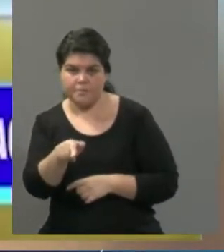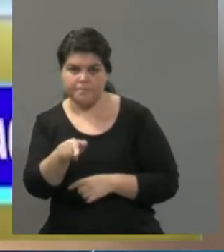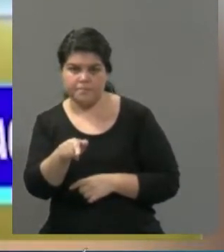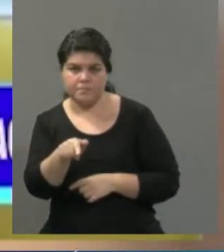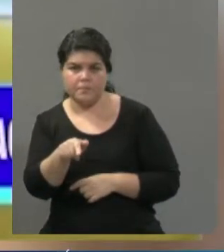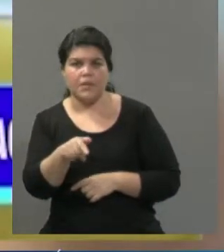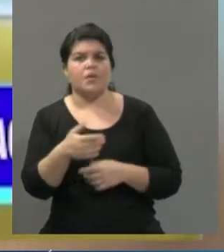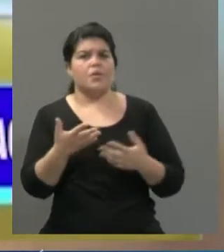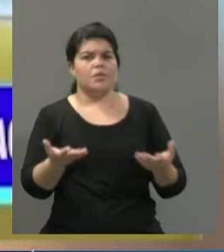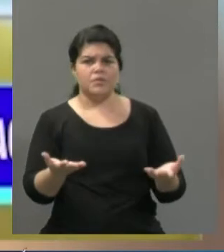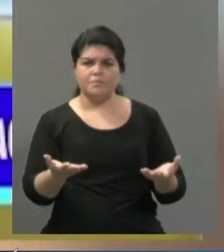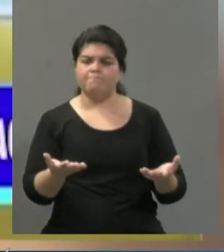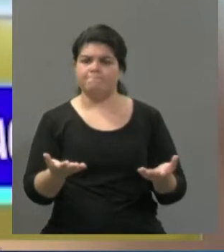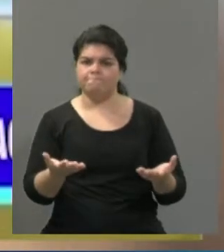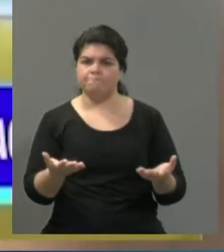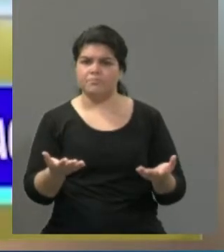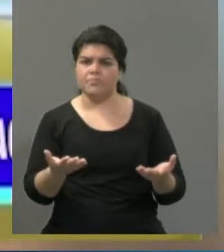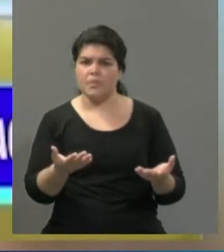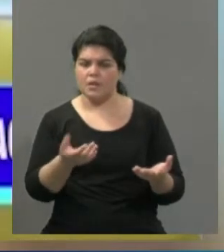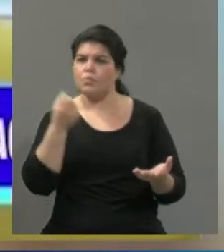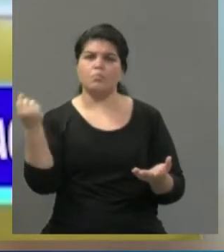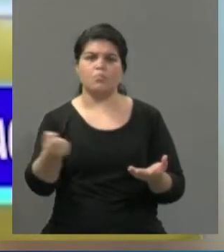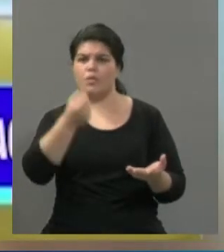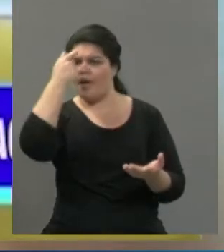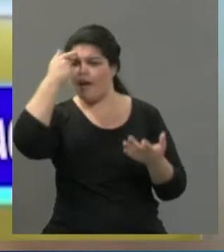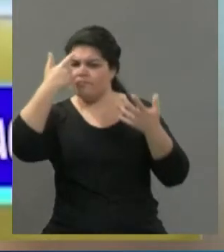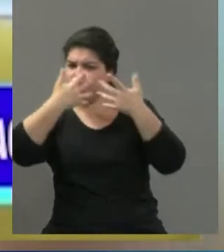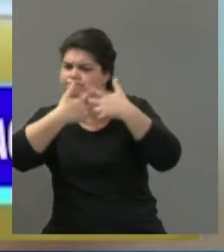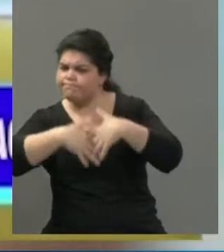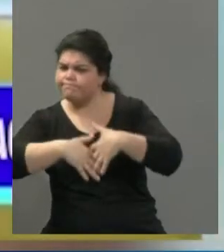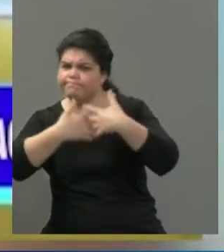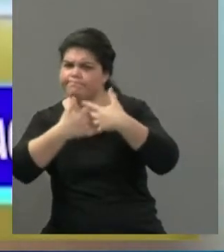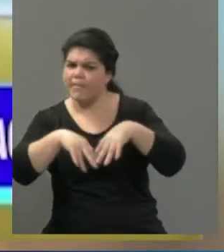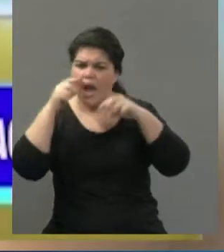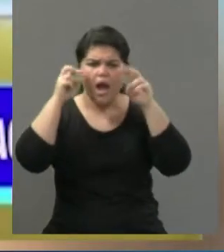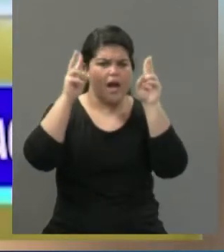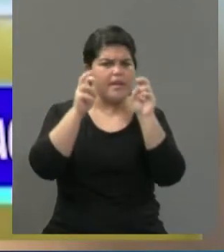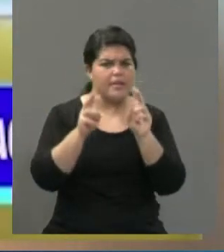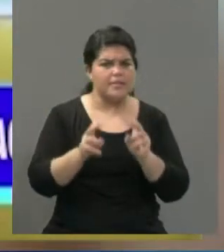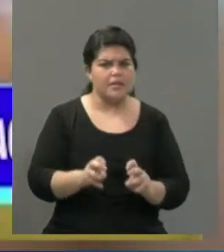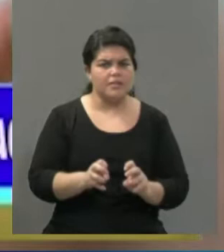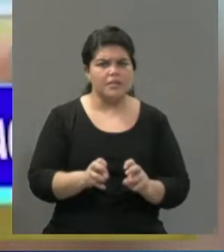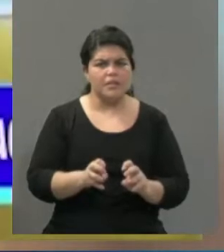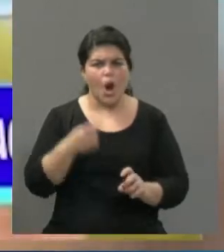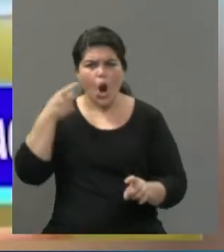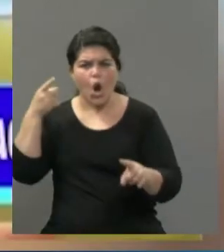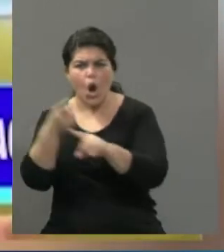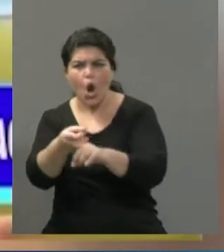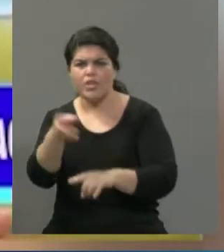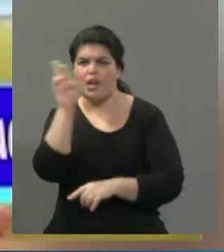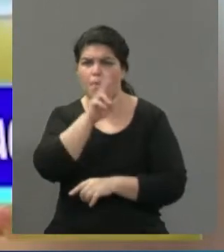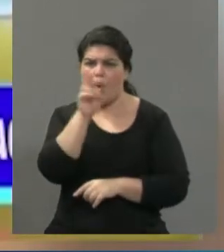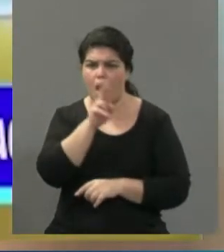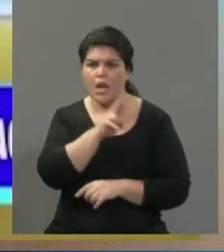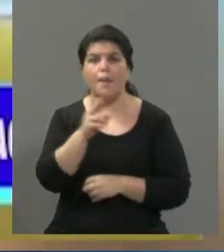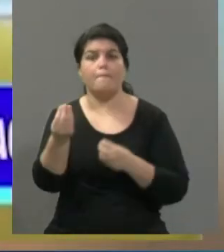creo que hay que analizar cómo funciona este mecanismo de ataque misógino hacia las mujeres para expulsarnos